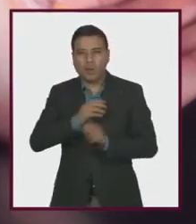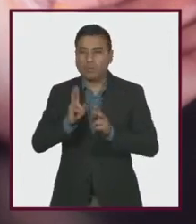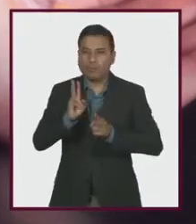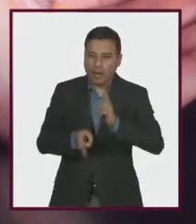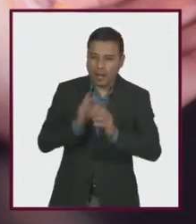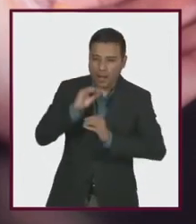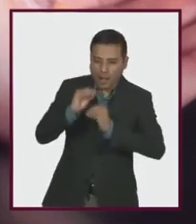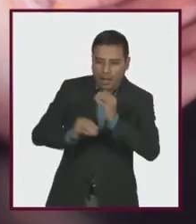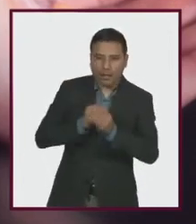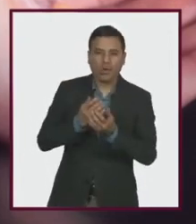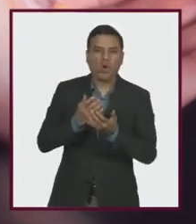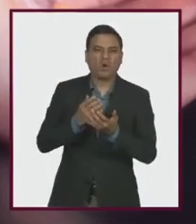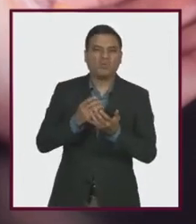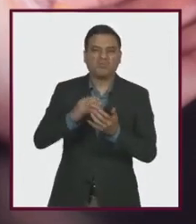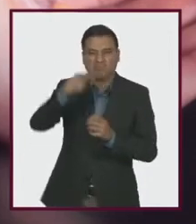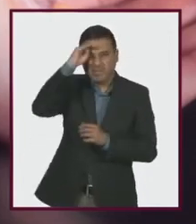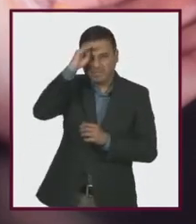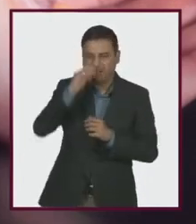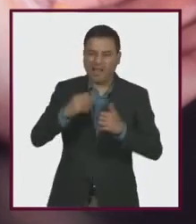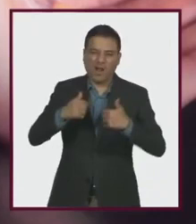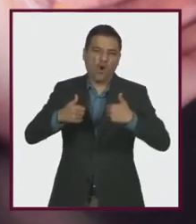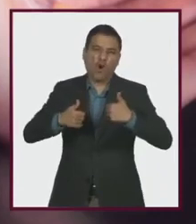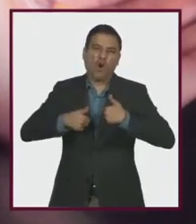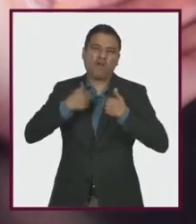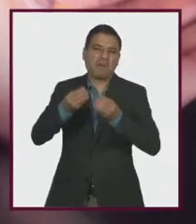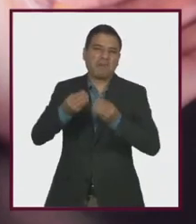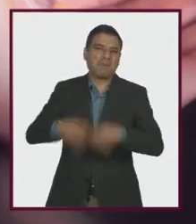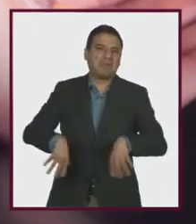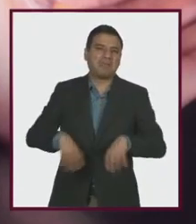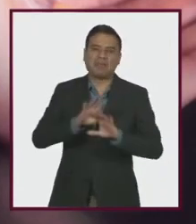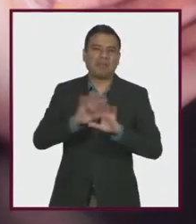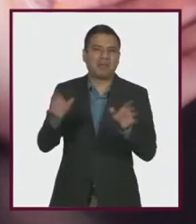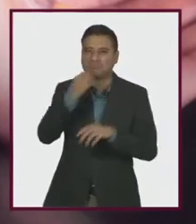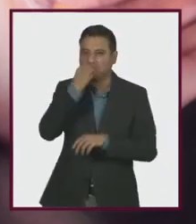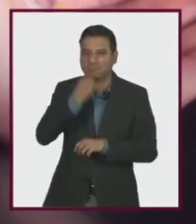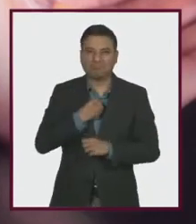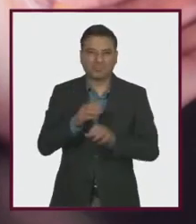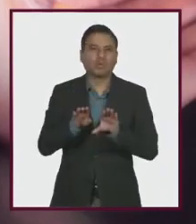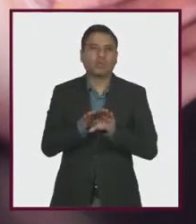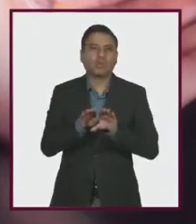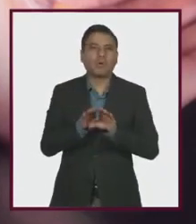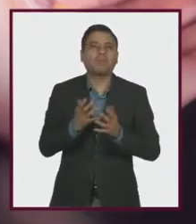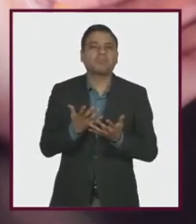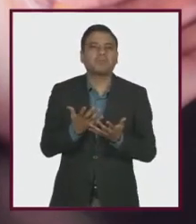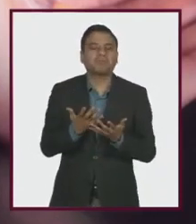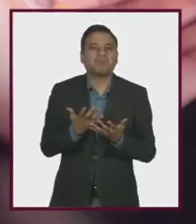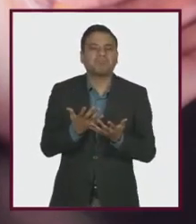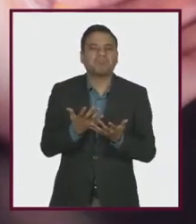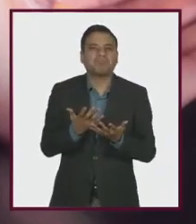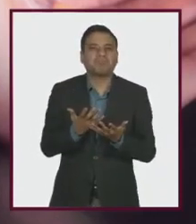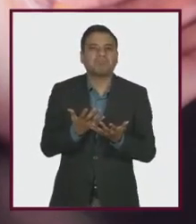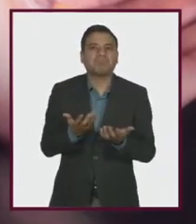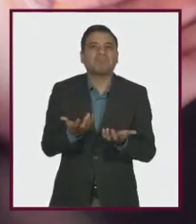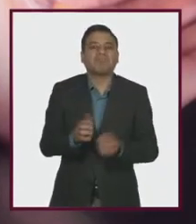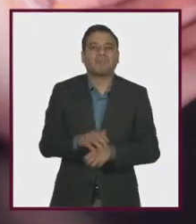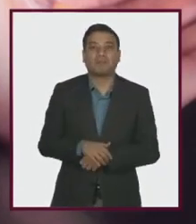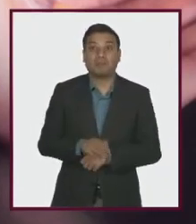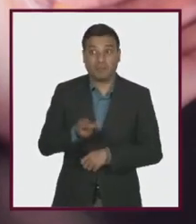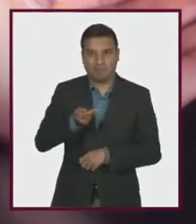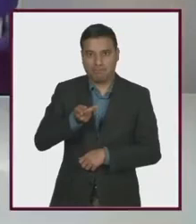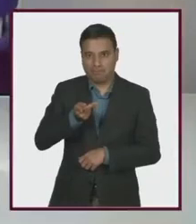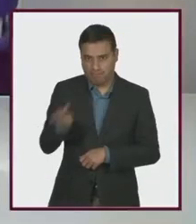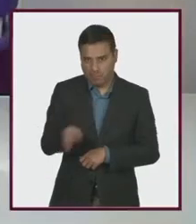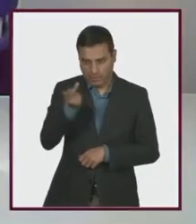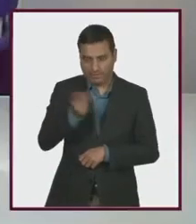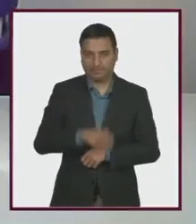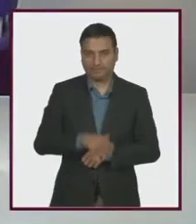considera caso perdido. ¿El desarrollo cerebral se ve frenado por el consumo de drogas en la adolescencia? Esa también es otra pregunta.